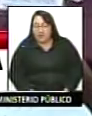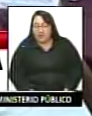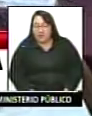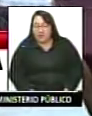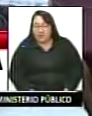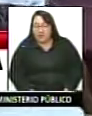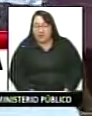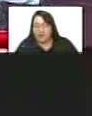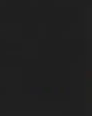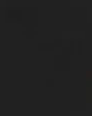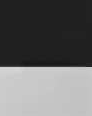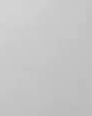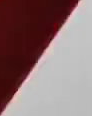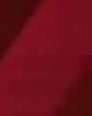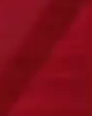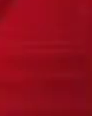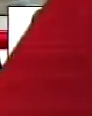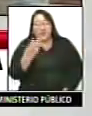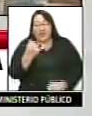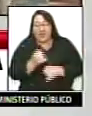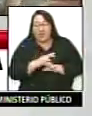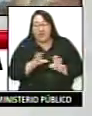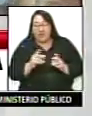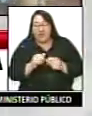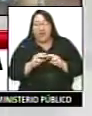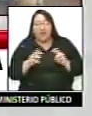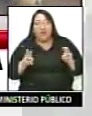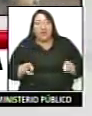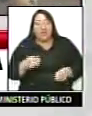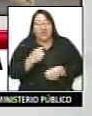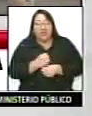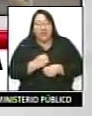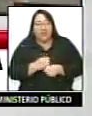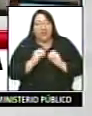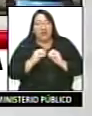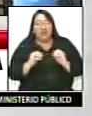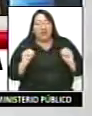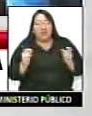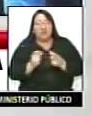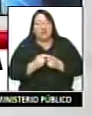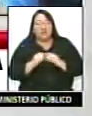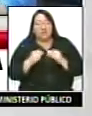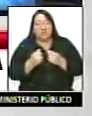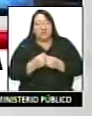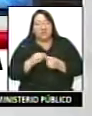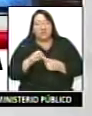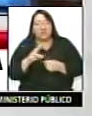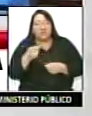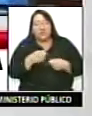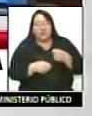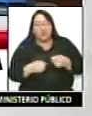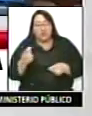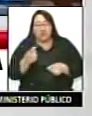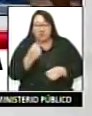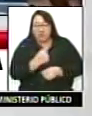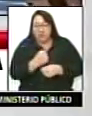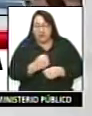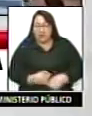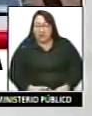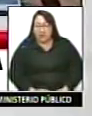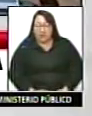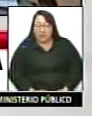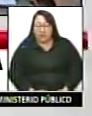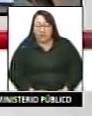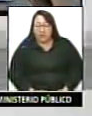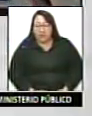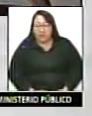Bien, de esta manera ha concluido entonces la mesa de trabajo convocada por el Grupo Pro Inversión y Generación de Empleo